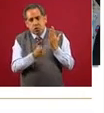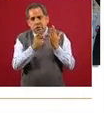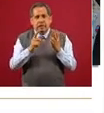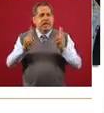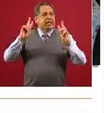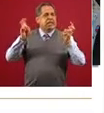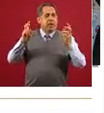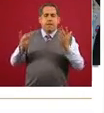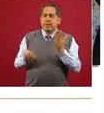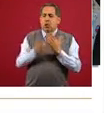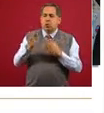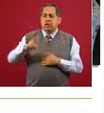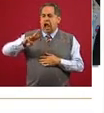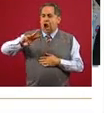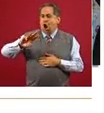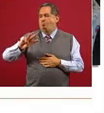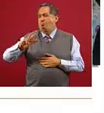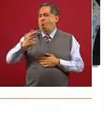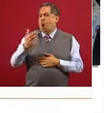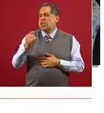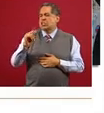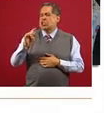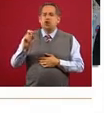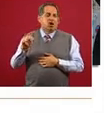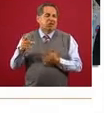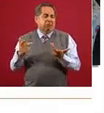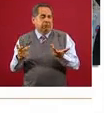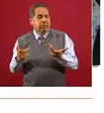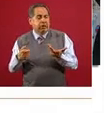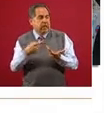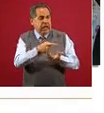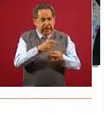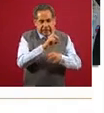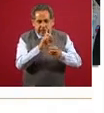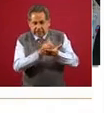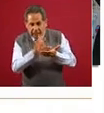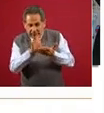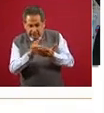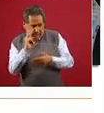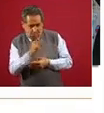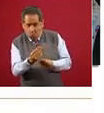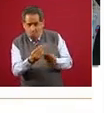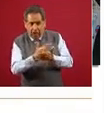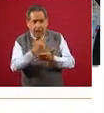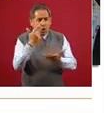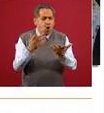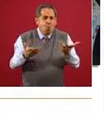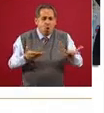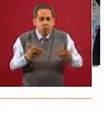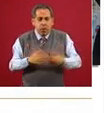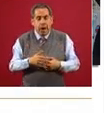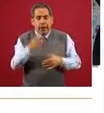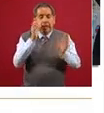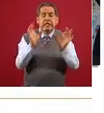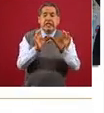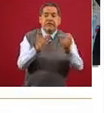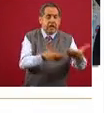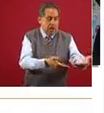Washington, sobre el grado de la discapacidad que la familia observa. Pedimos el certificado, que